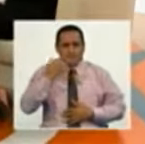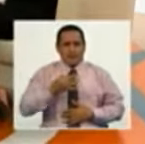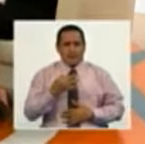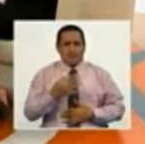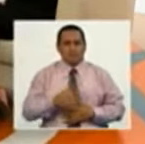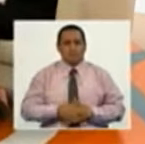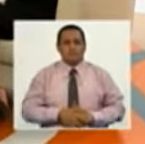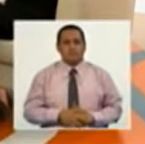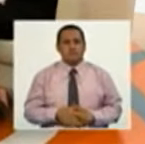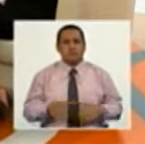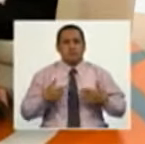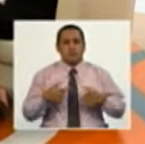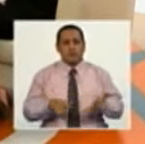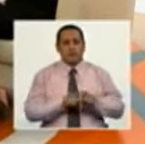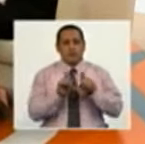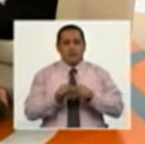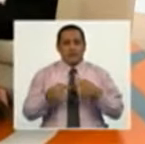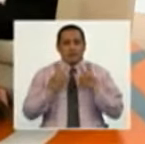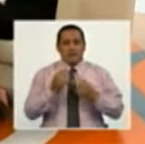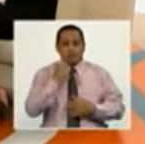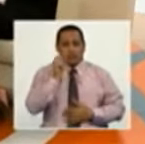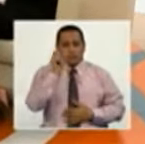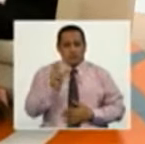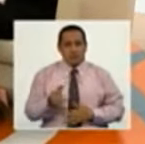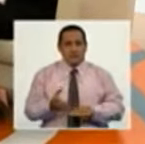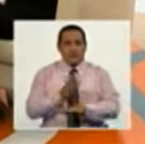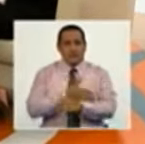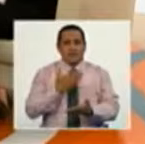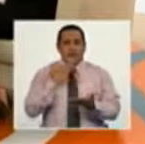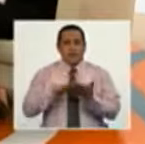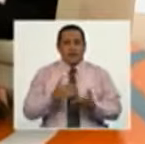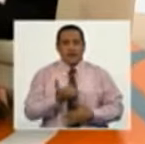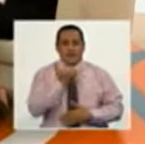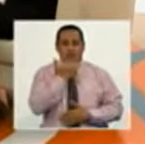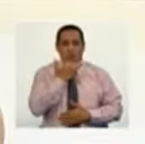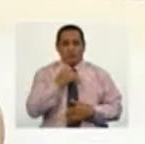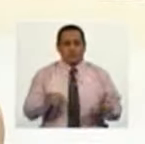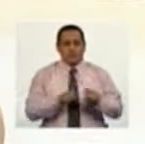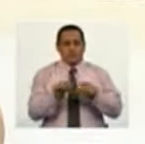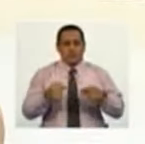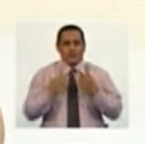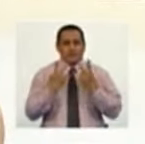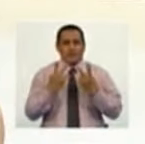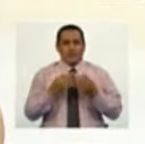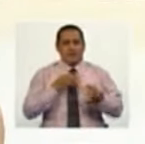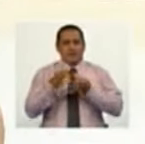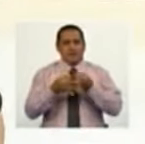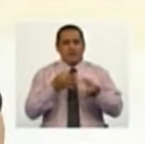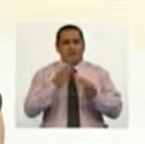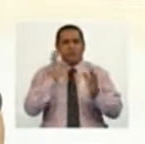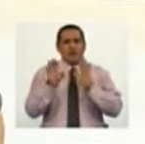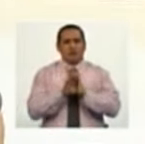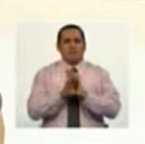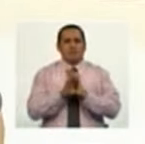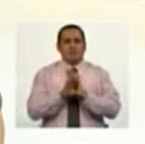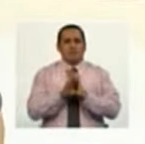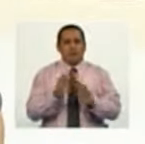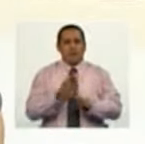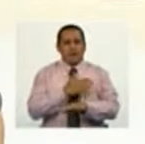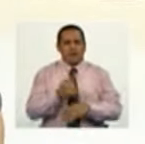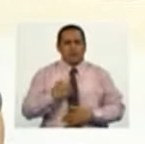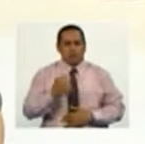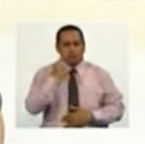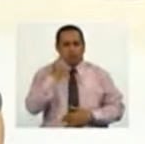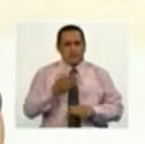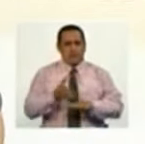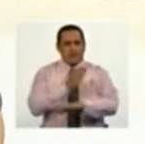sin duda. Podría ocurrir que el empleador, ante una falta compleja, tome nota. Por ejemplo, conocí